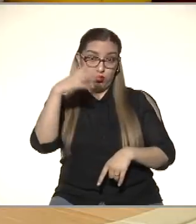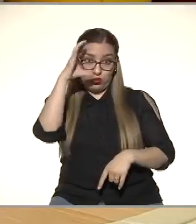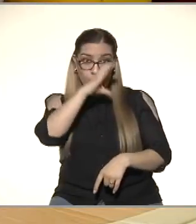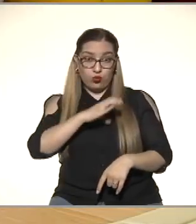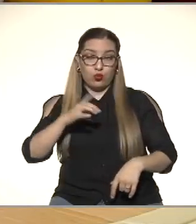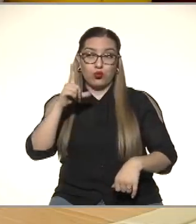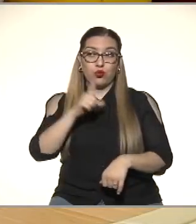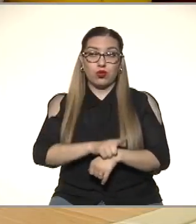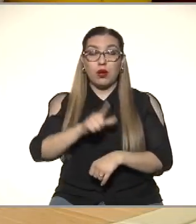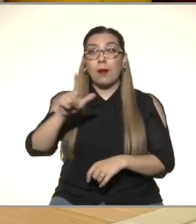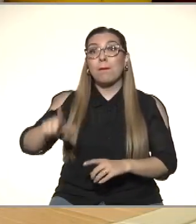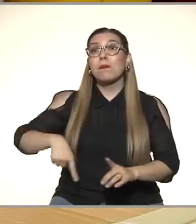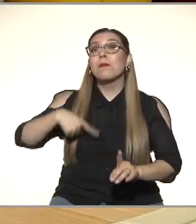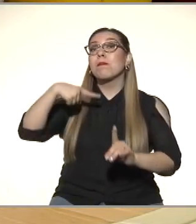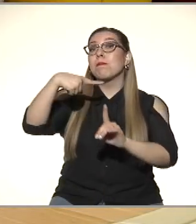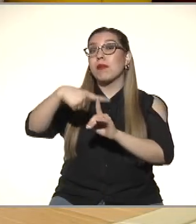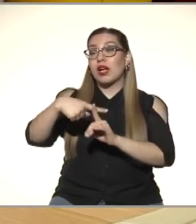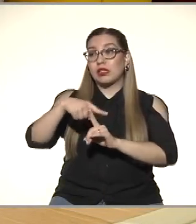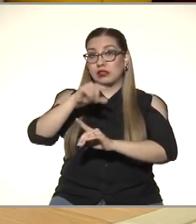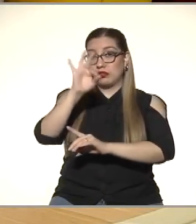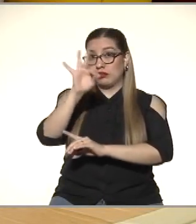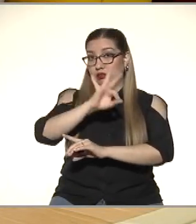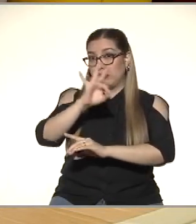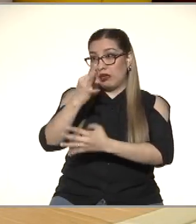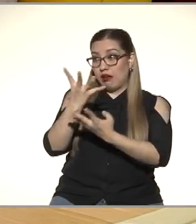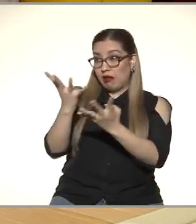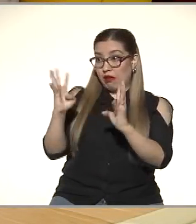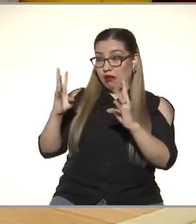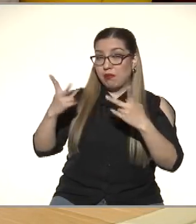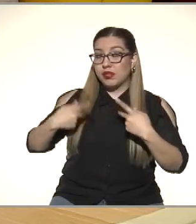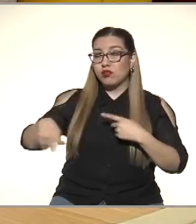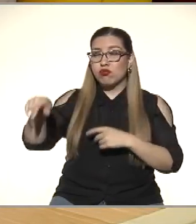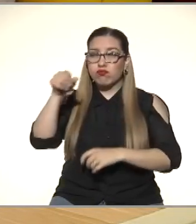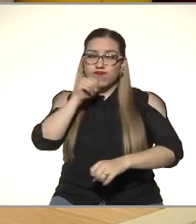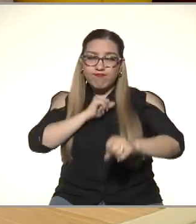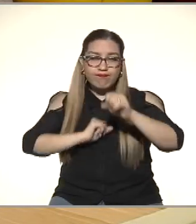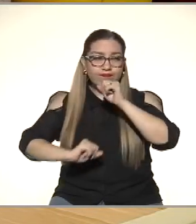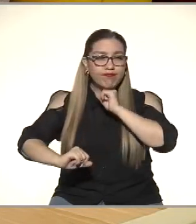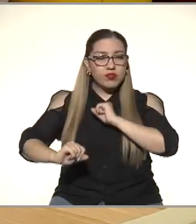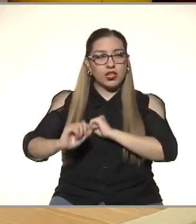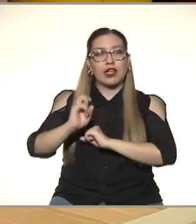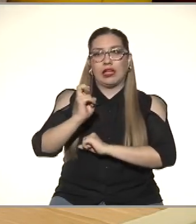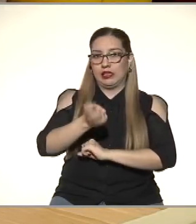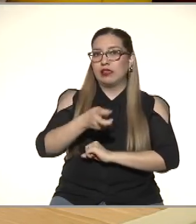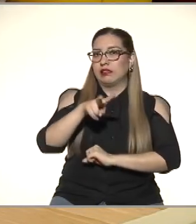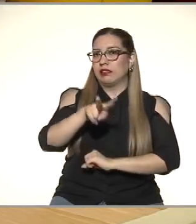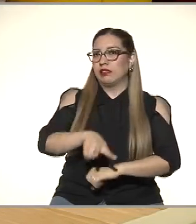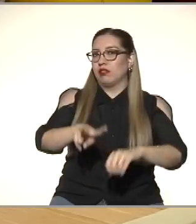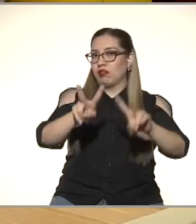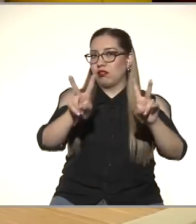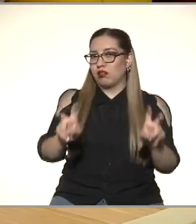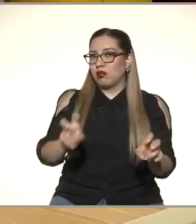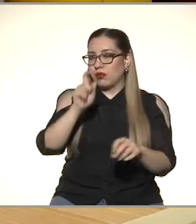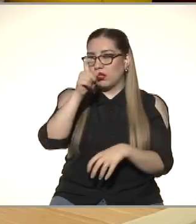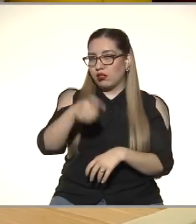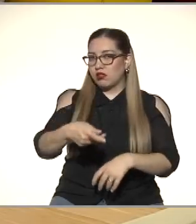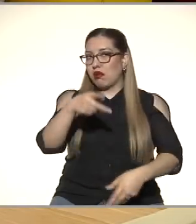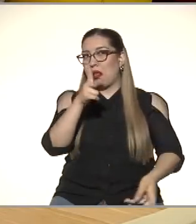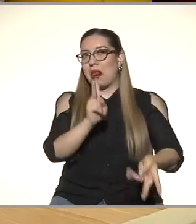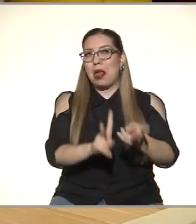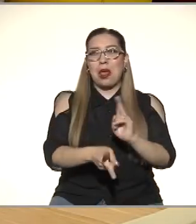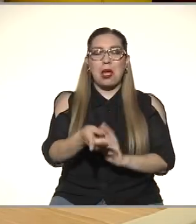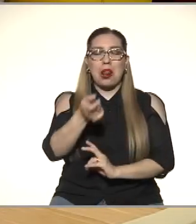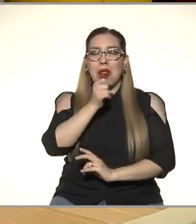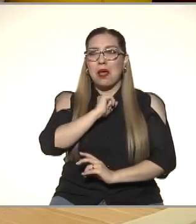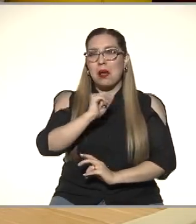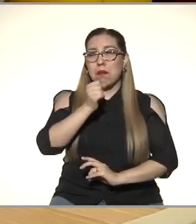los que están metidos en el chisme, te iba a decir, porque además como que suele ser tema de conversación. No, pero es lo que decíamos antes de empezar,